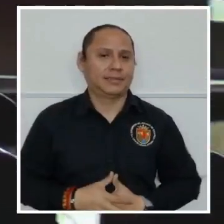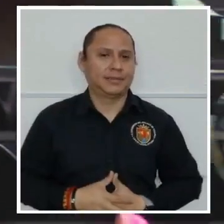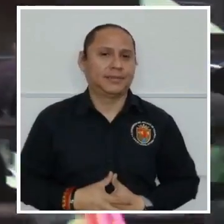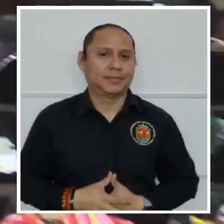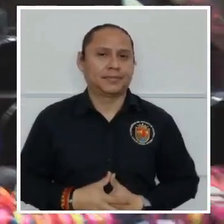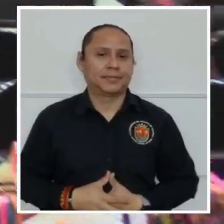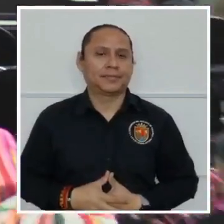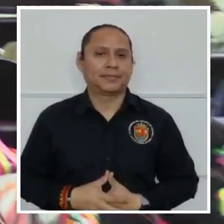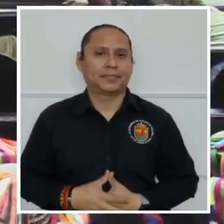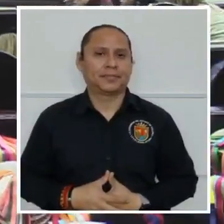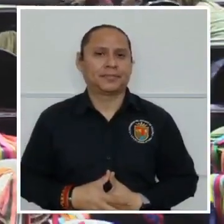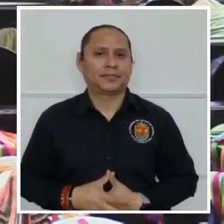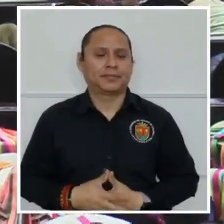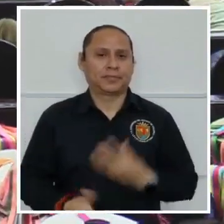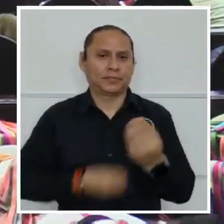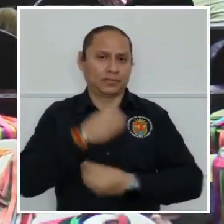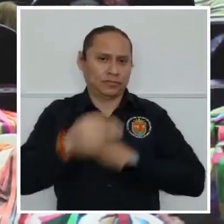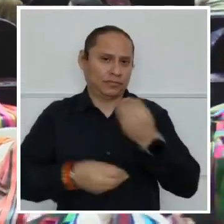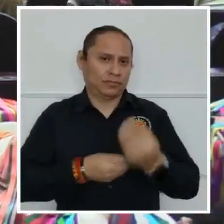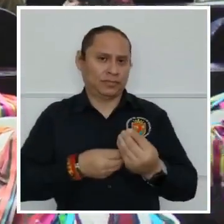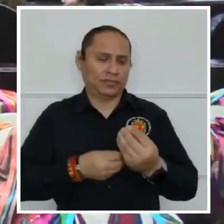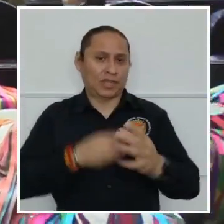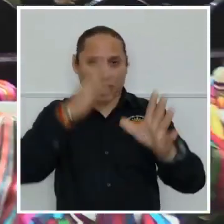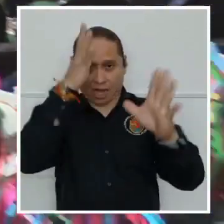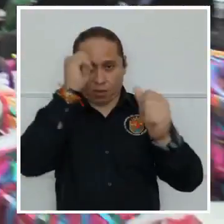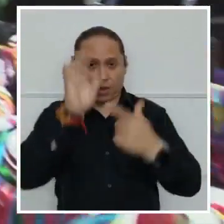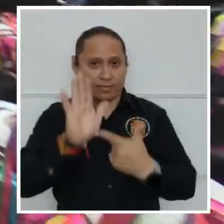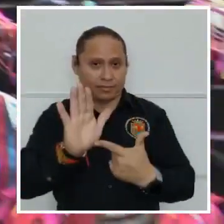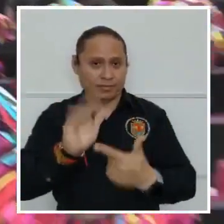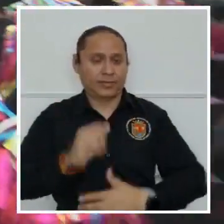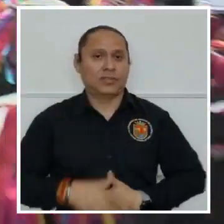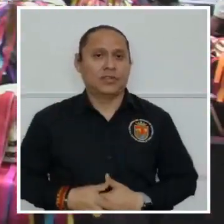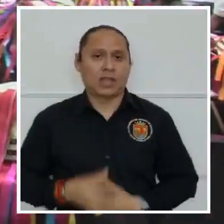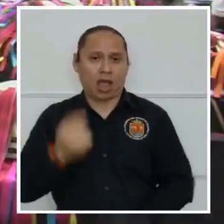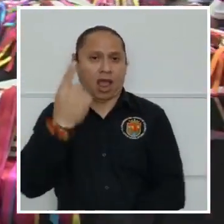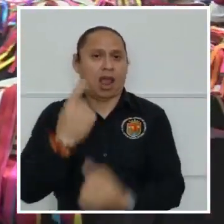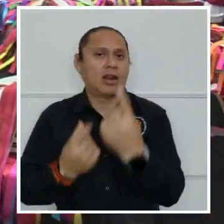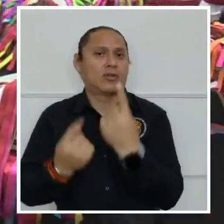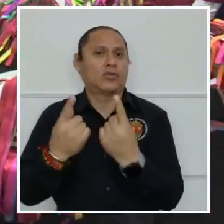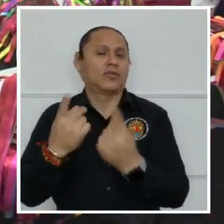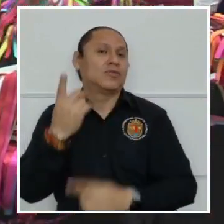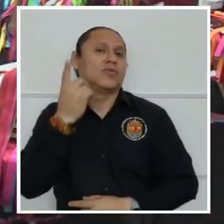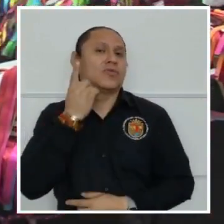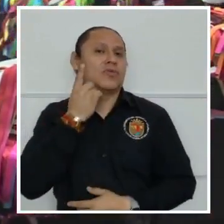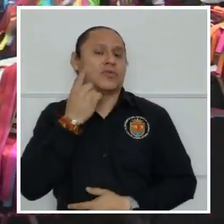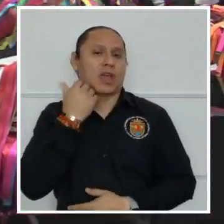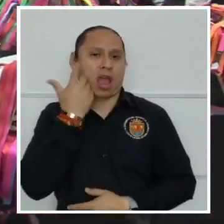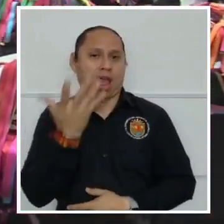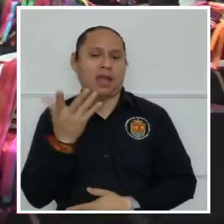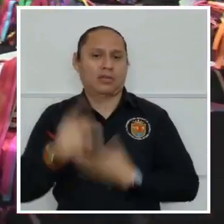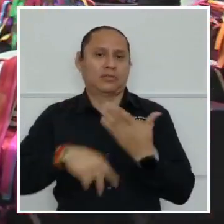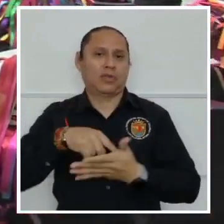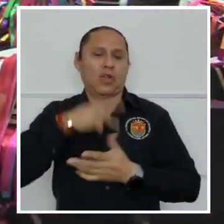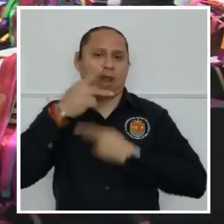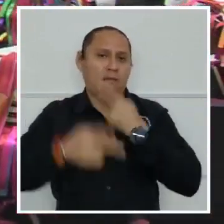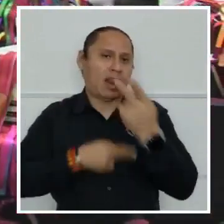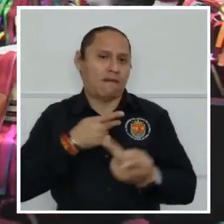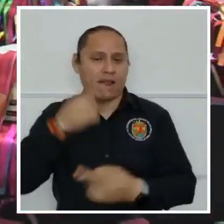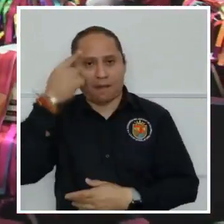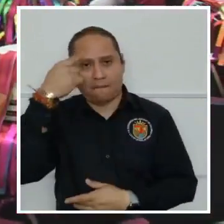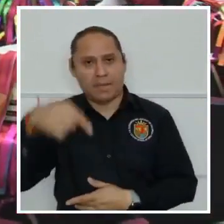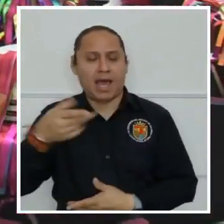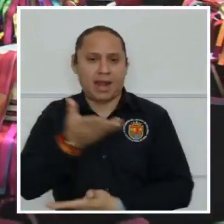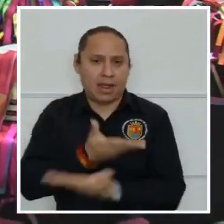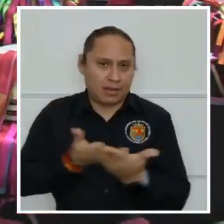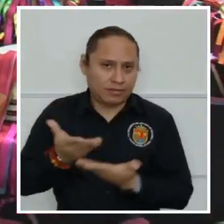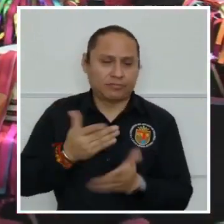secretaria. Está a discusión el acuerdo presentado. Si alguna o alguno de los legisladores desea hacer uso de la